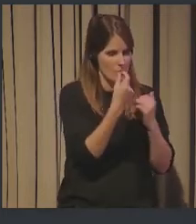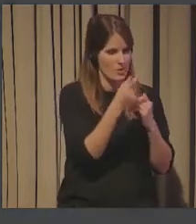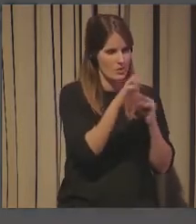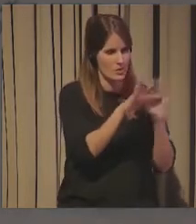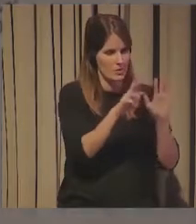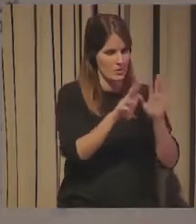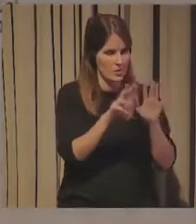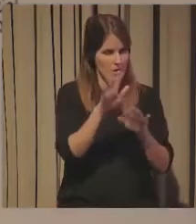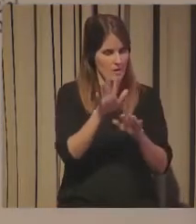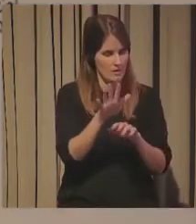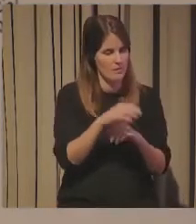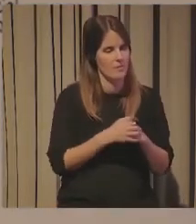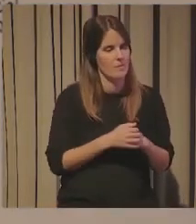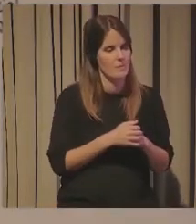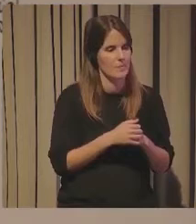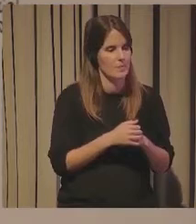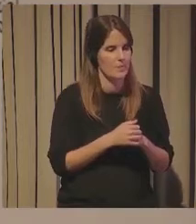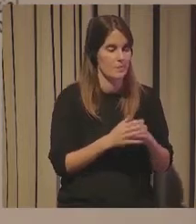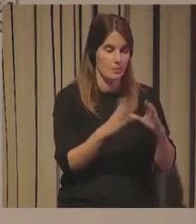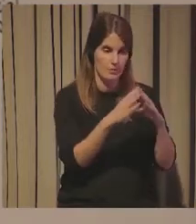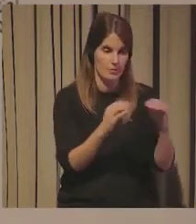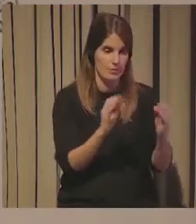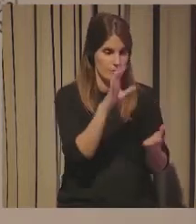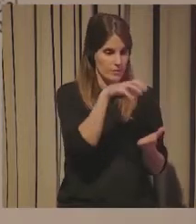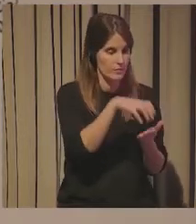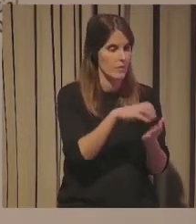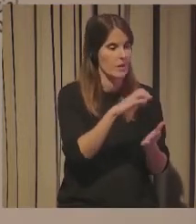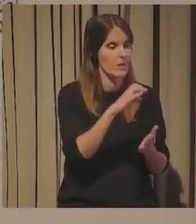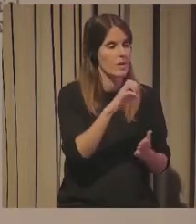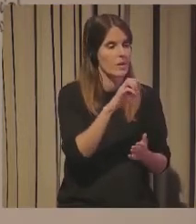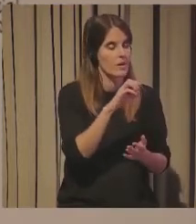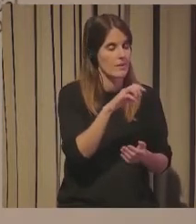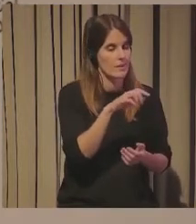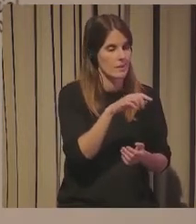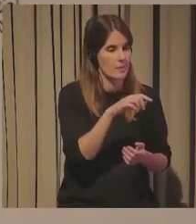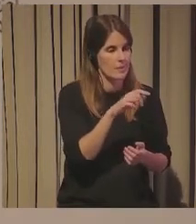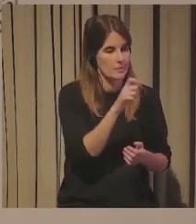1975. Y los decanos